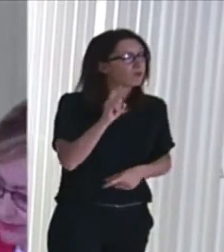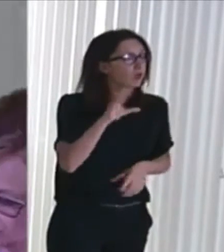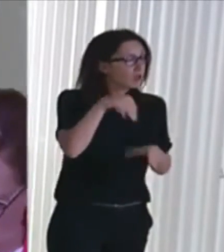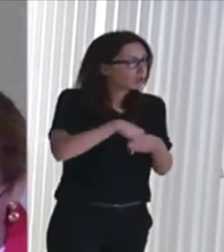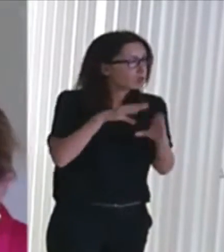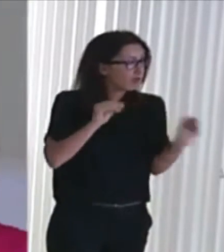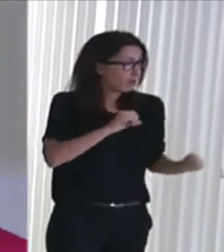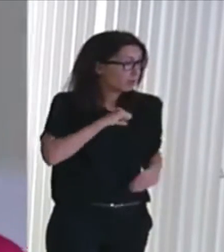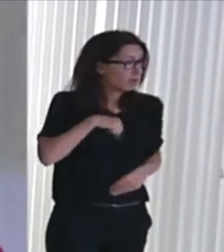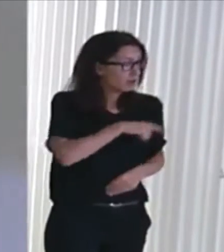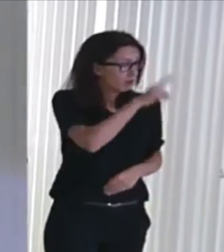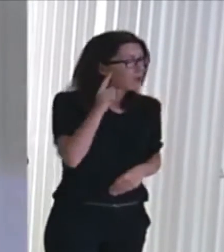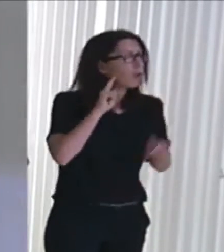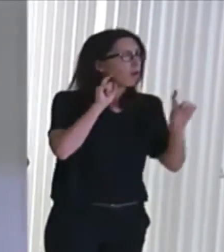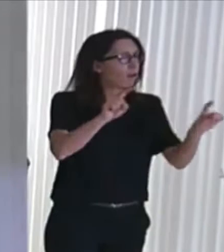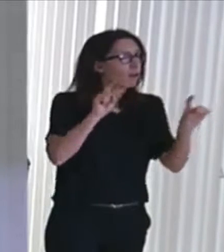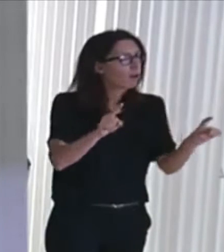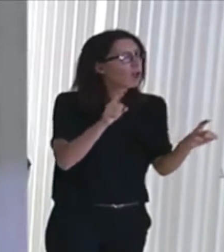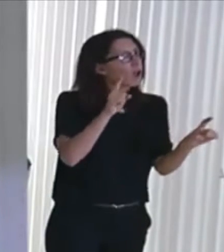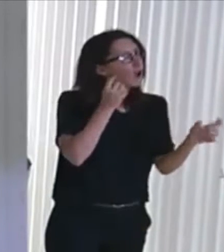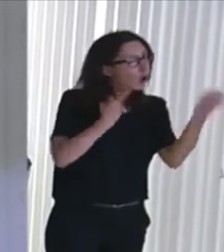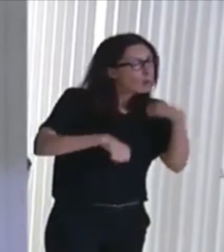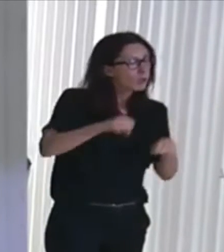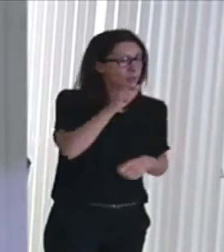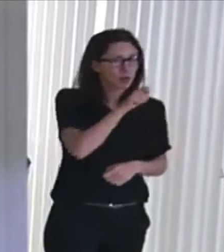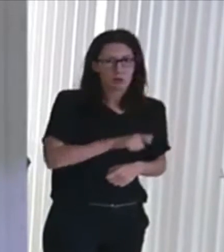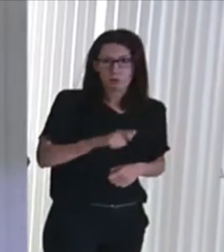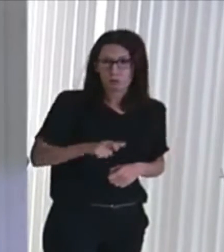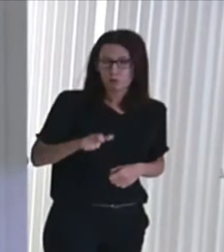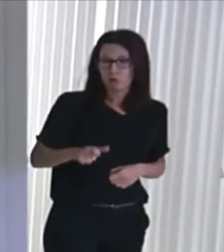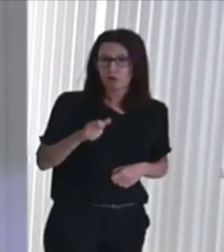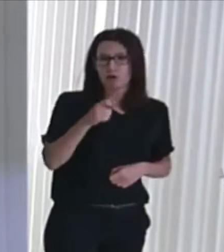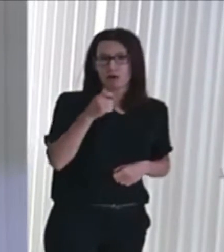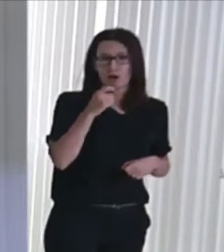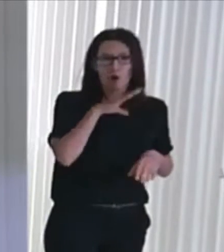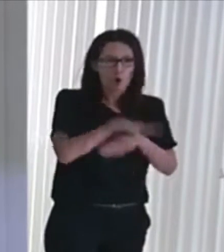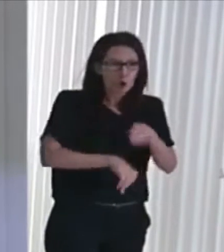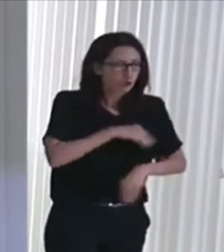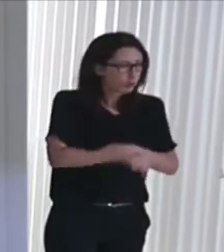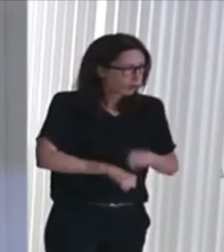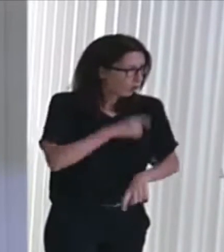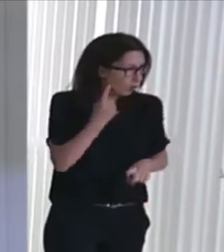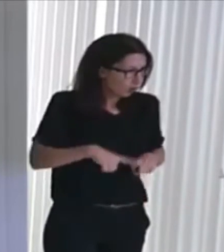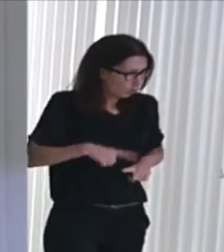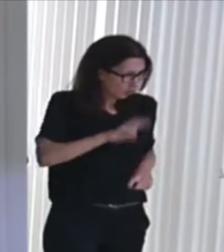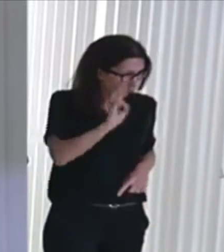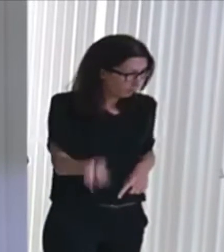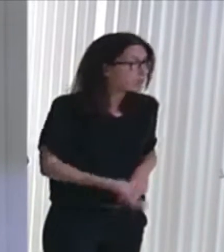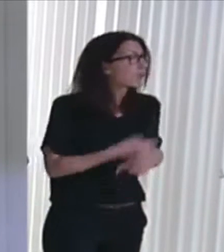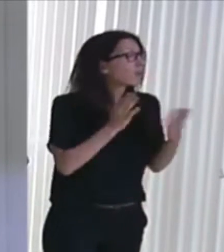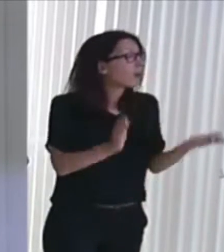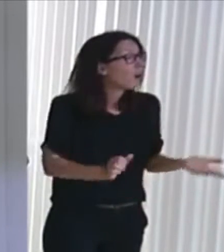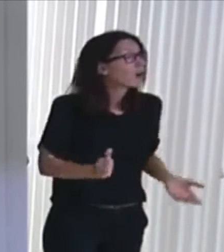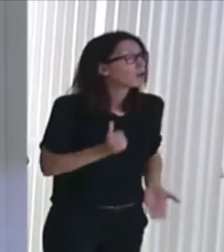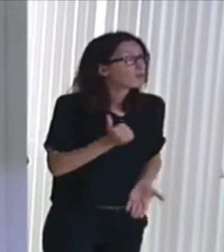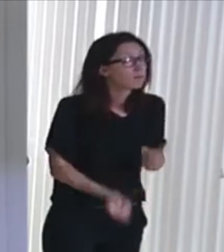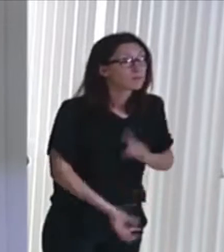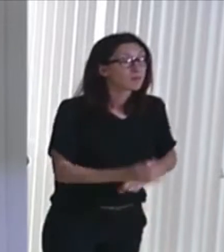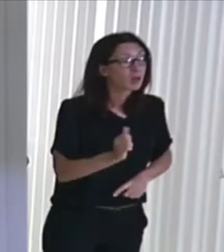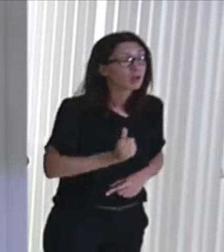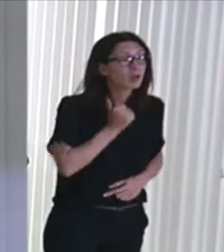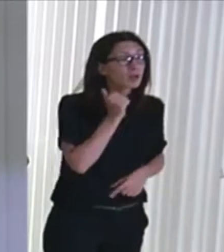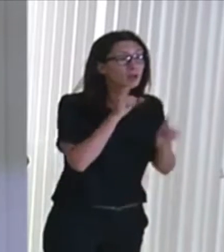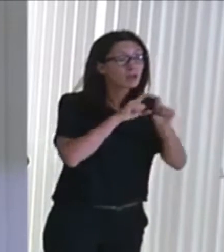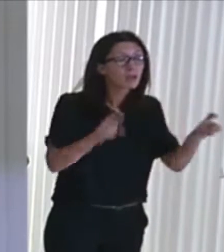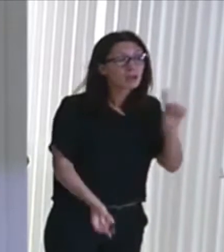el comportamiento del consumidor a estudiantes de publicidad, comunicación, periodismo, empresariales y demás. Pero surgió la oportunidad de montar